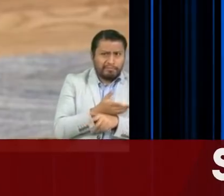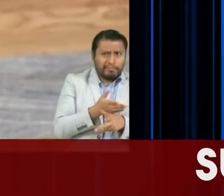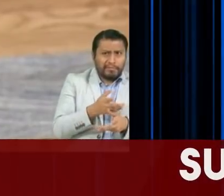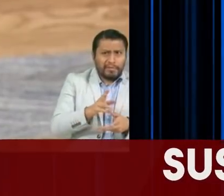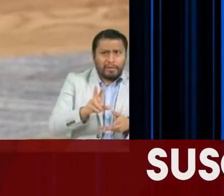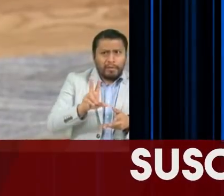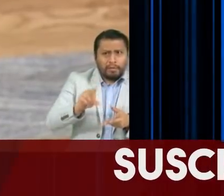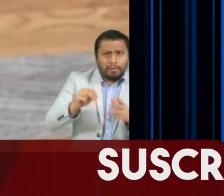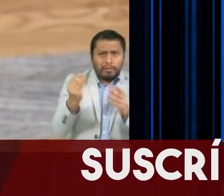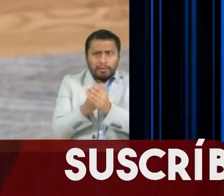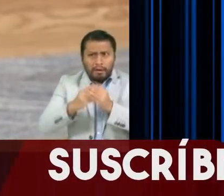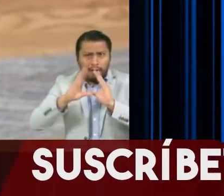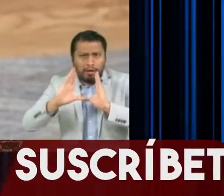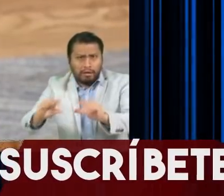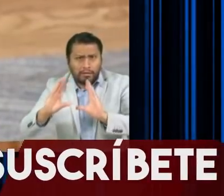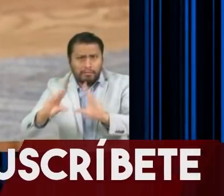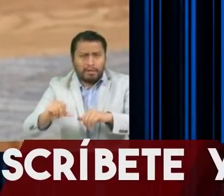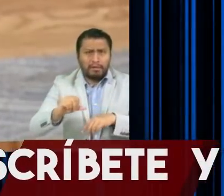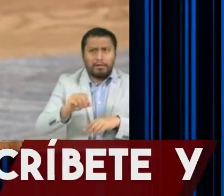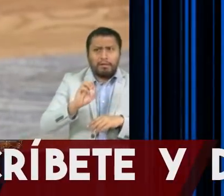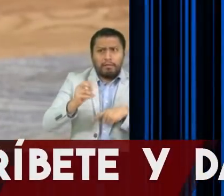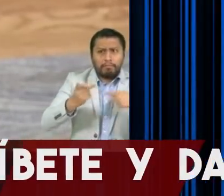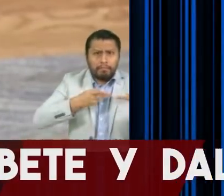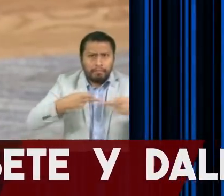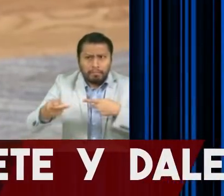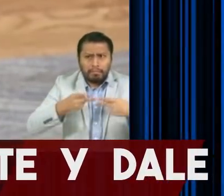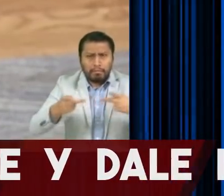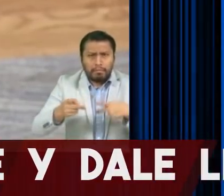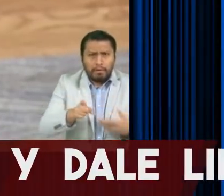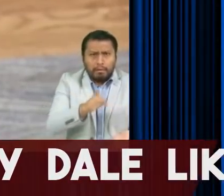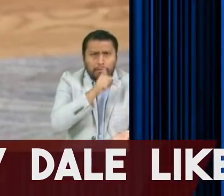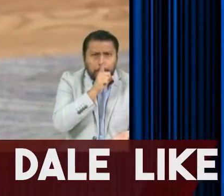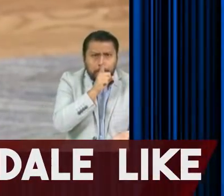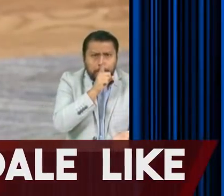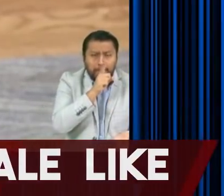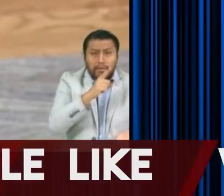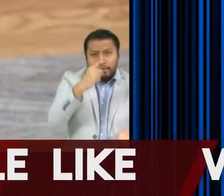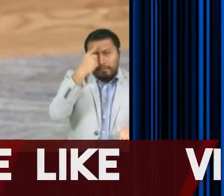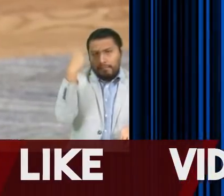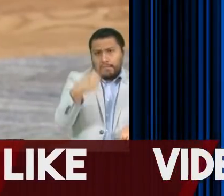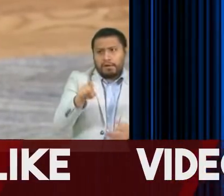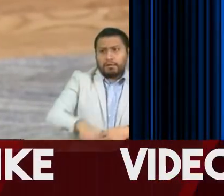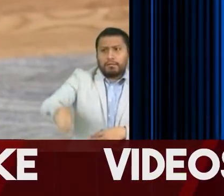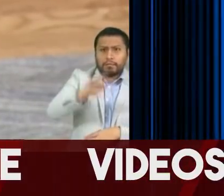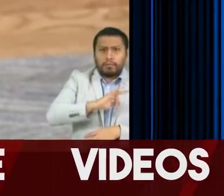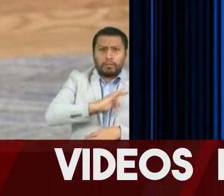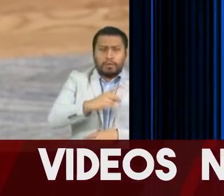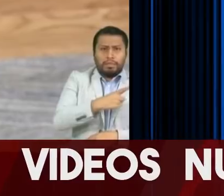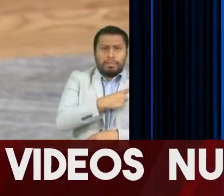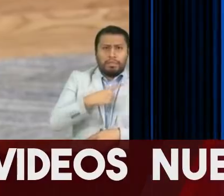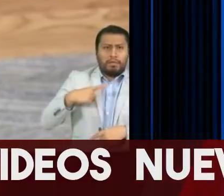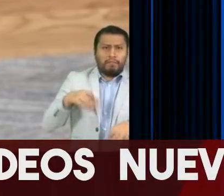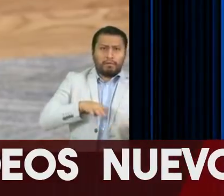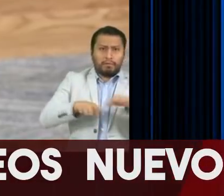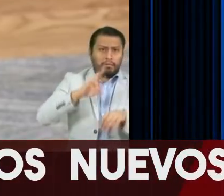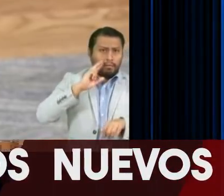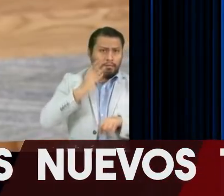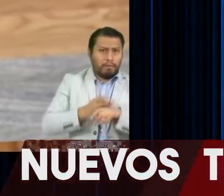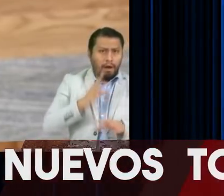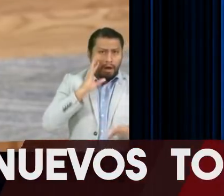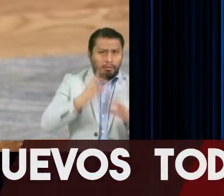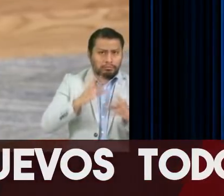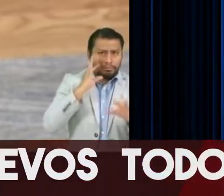De no capacitar y preparar a las y los ciudadanos para cumplir con su deber como funcionarios